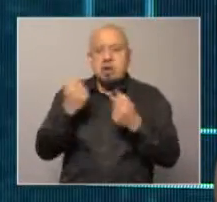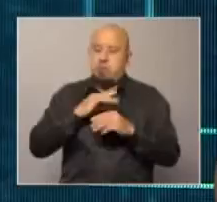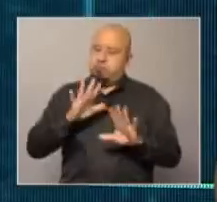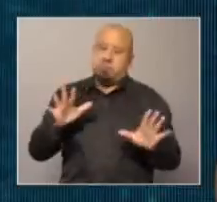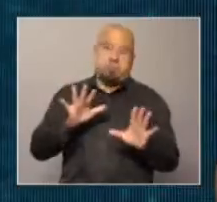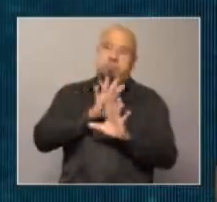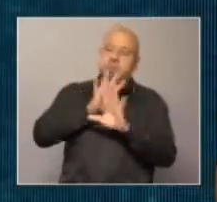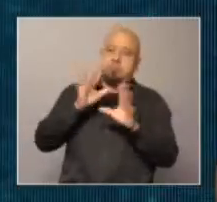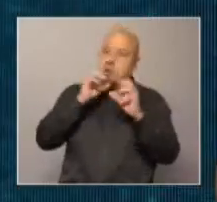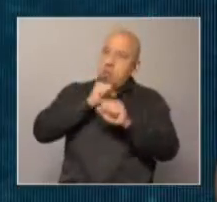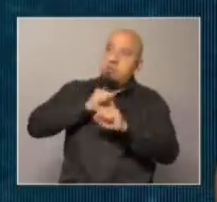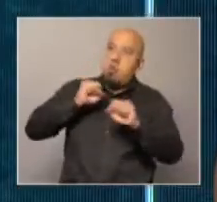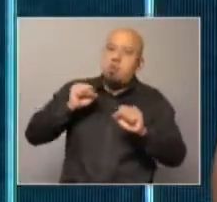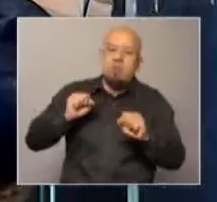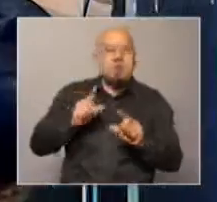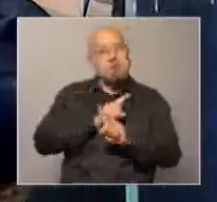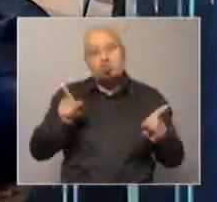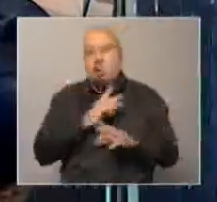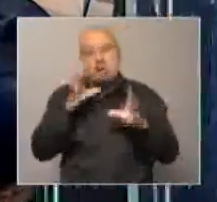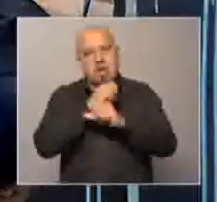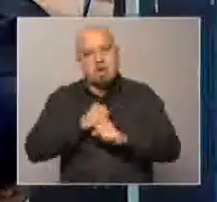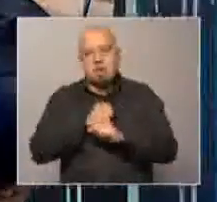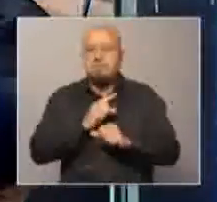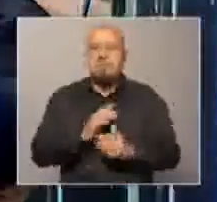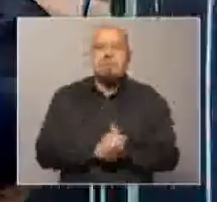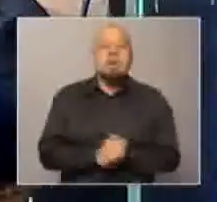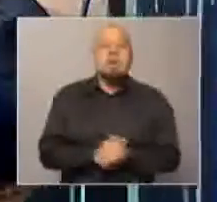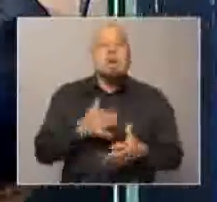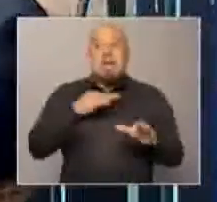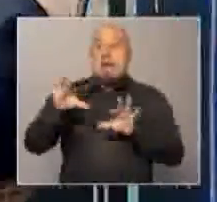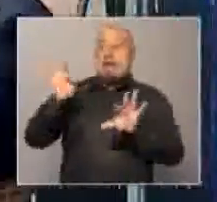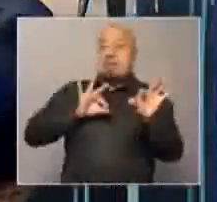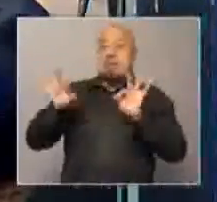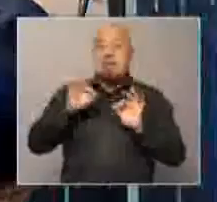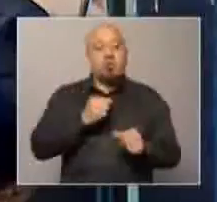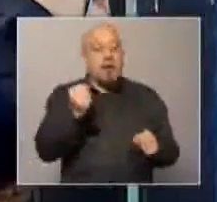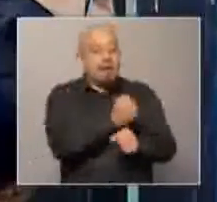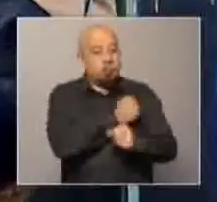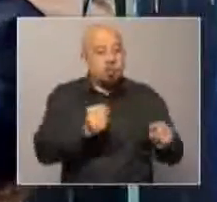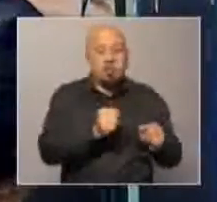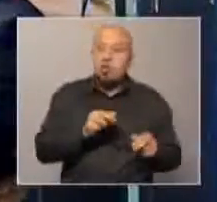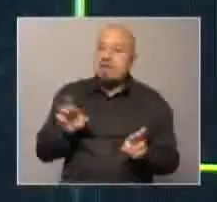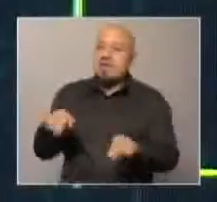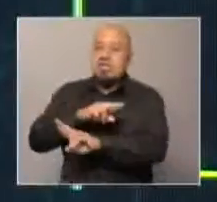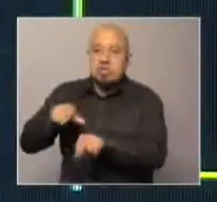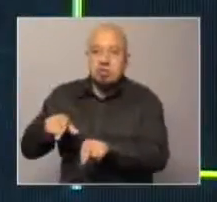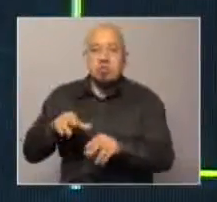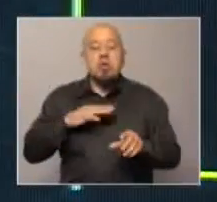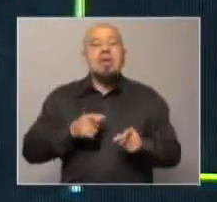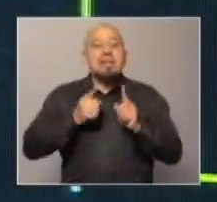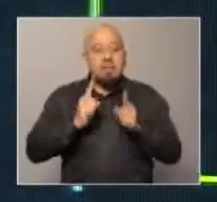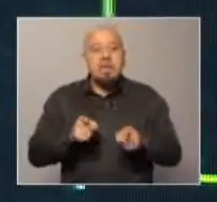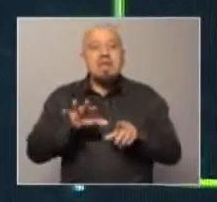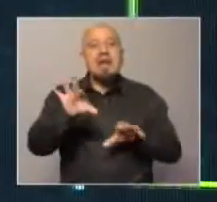de lo que fue la tarifa del subte. Además de elegir entre apruebo y rechazo, los chilenos también optaron